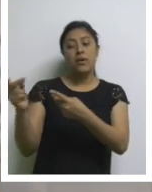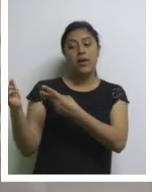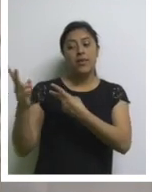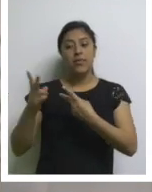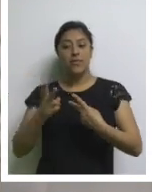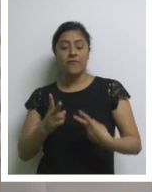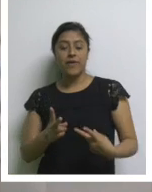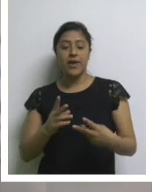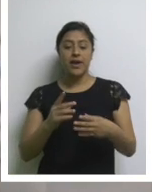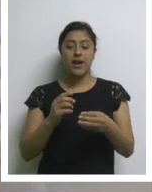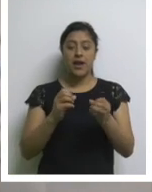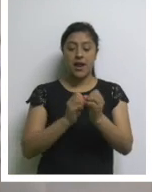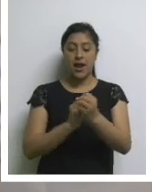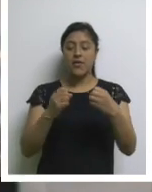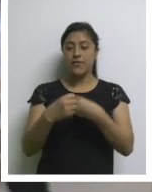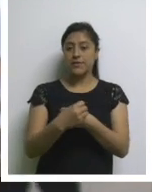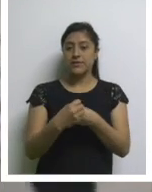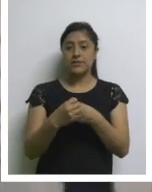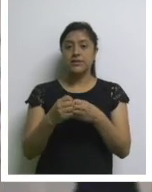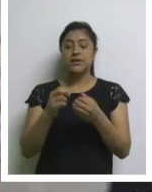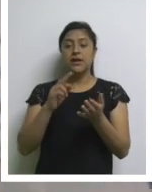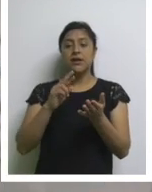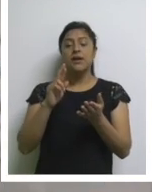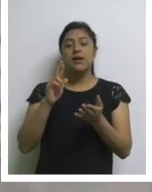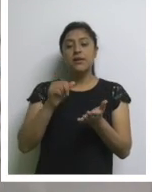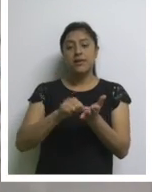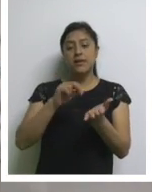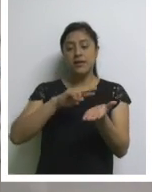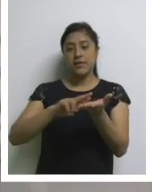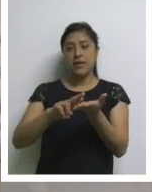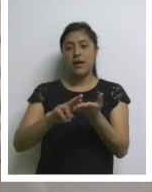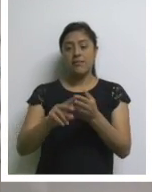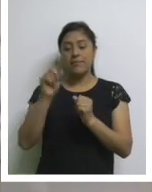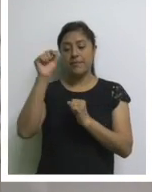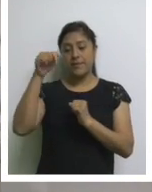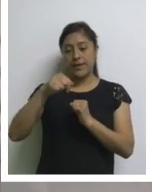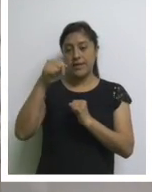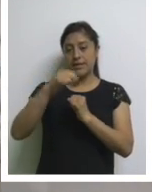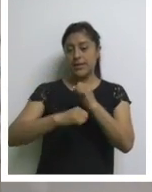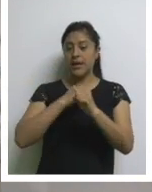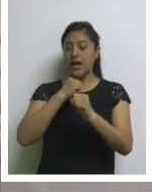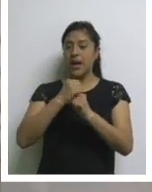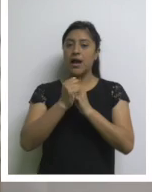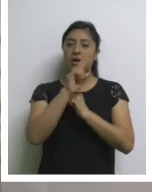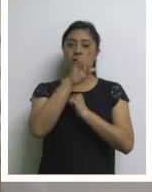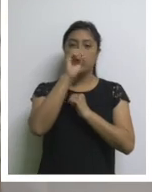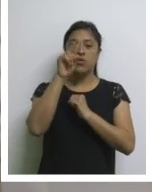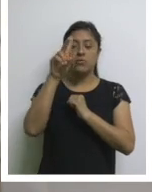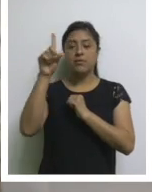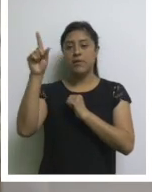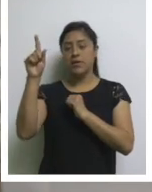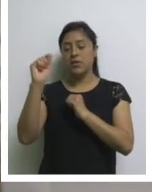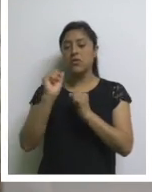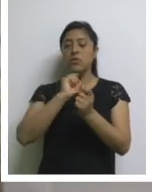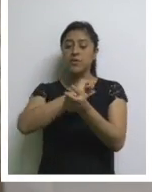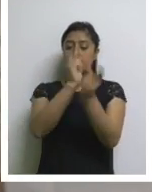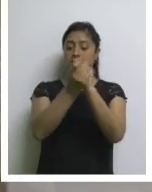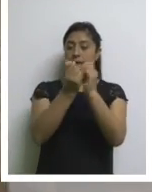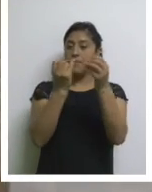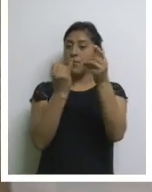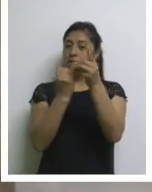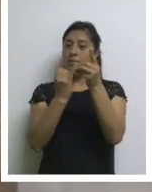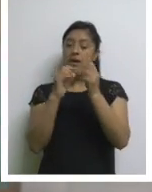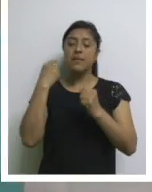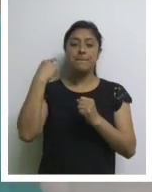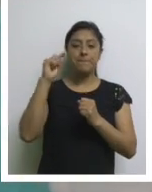a la oficina a solicitar pues la renovación o ya bien sea también la reposición del DPI. Sin embargo, este año es el tema principal, pues la renovación,